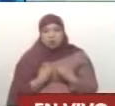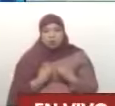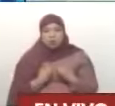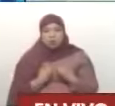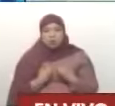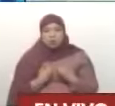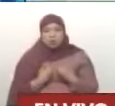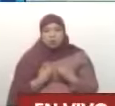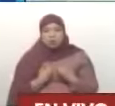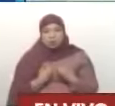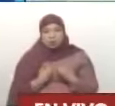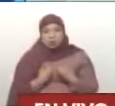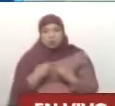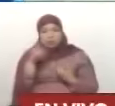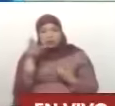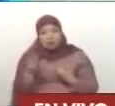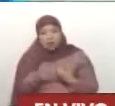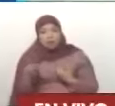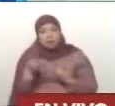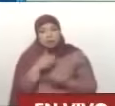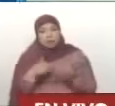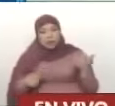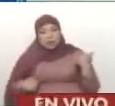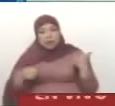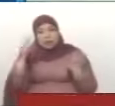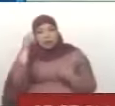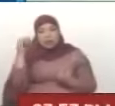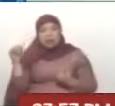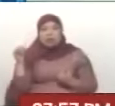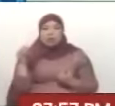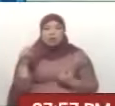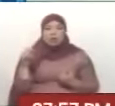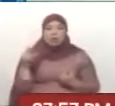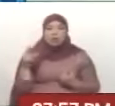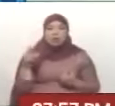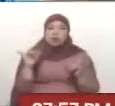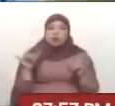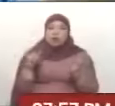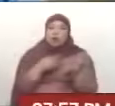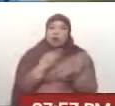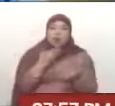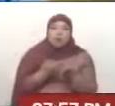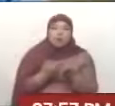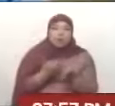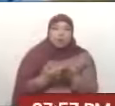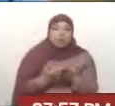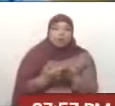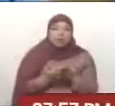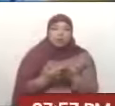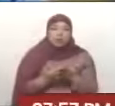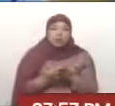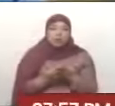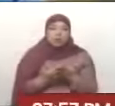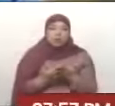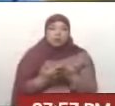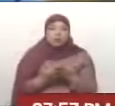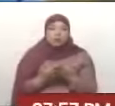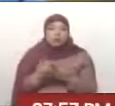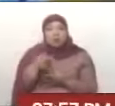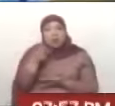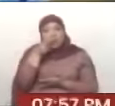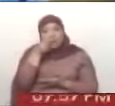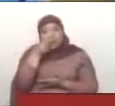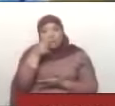Martelly, también fuimos allá y me hizo la misma propuesta. Me dijo: